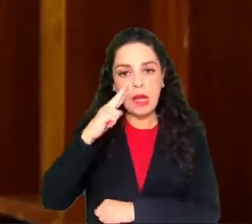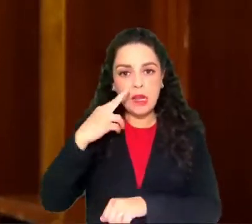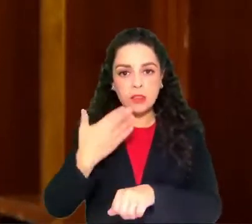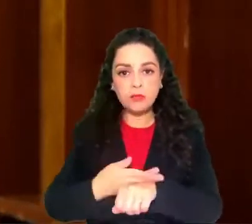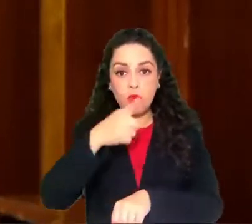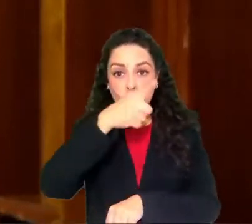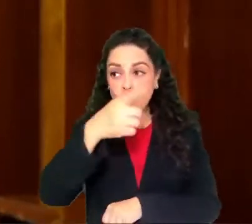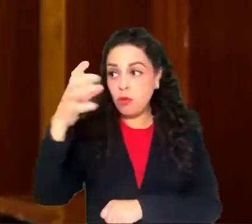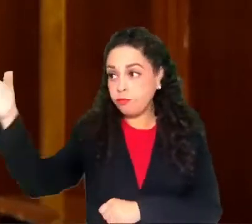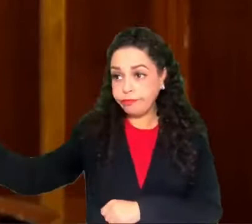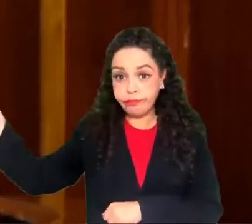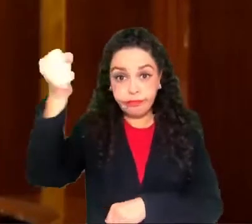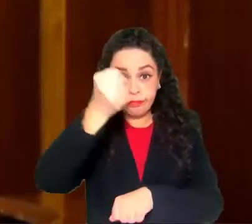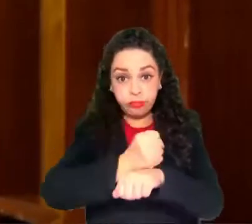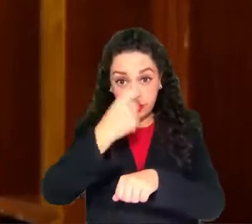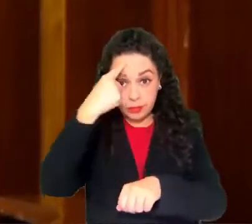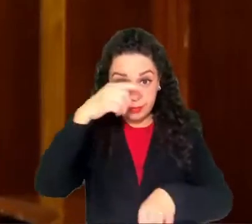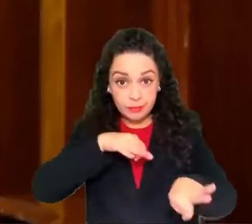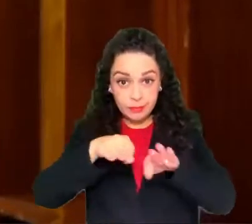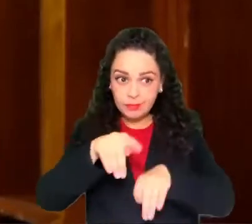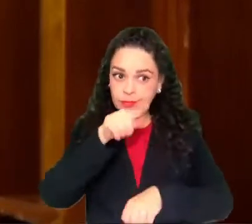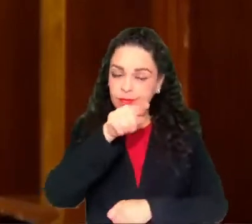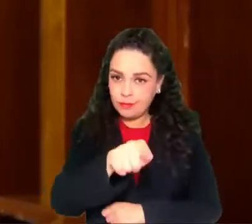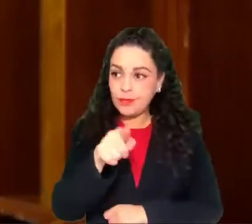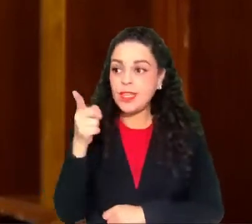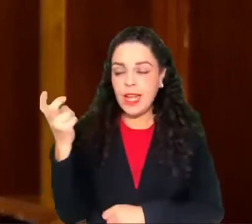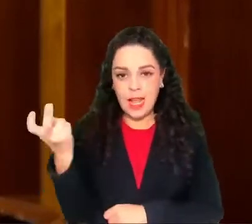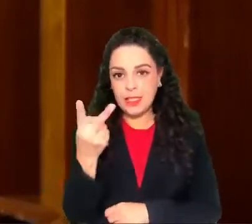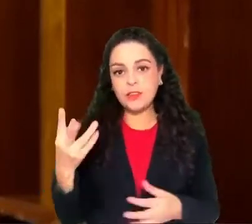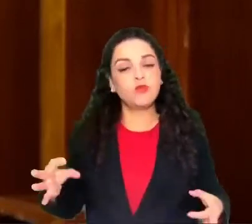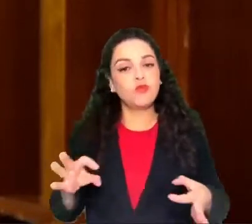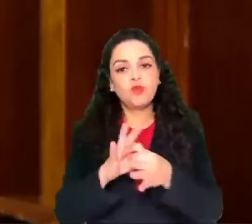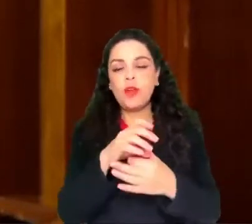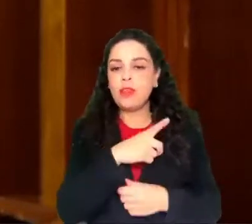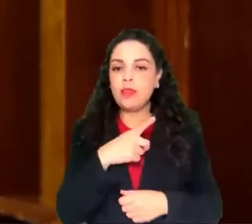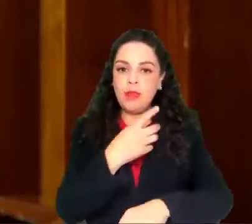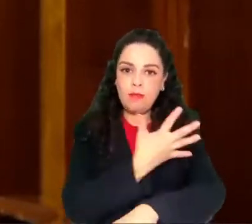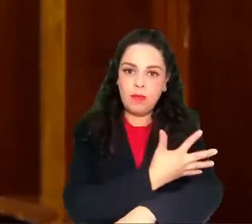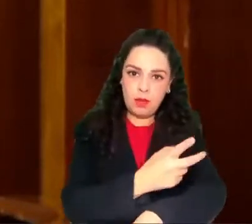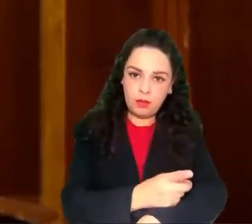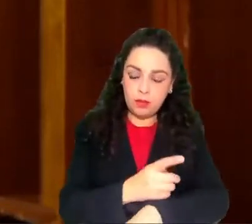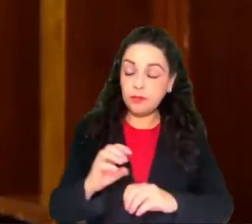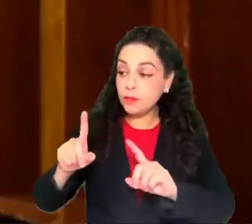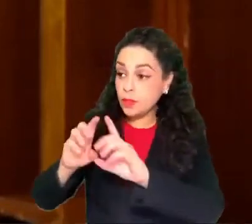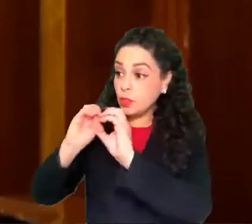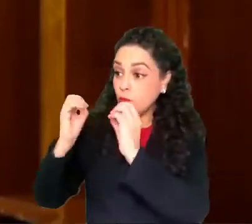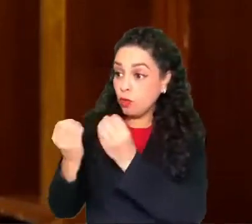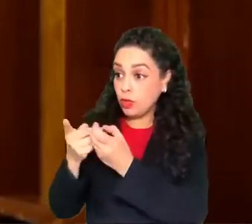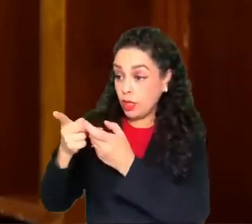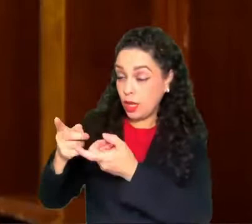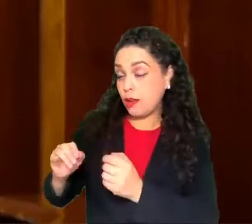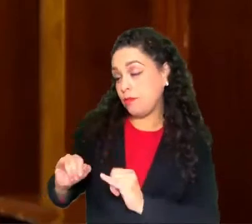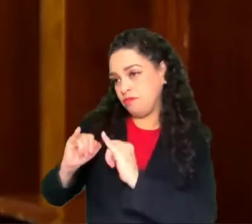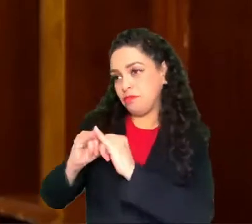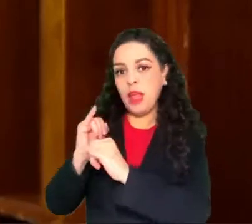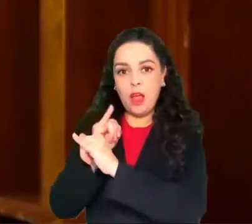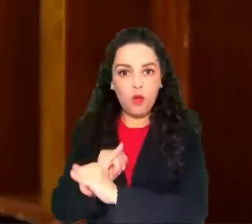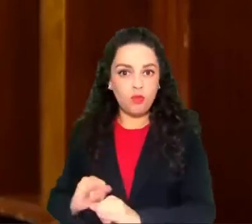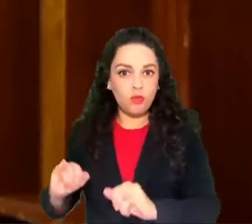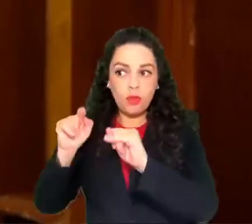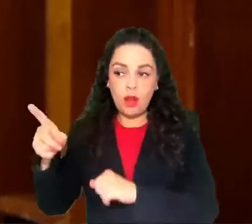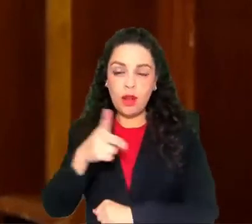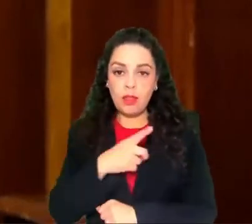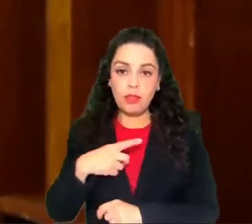órganos internos de control de los organismos constitucionalmente autónomos a rendir un informe de sus actividades para evaluar su